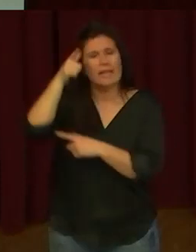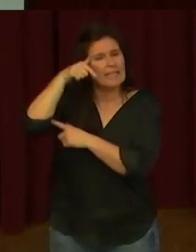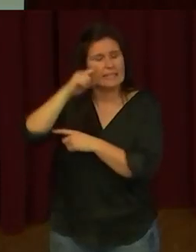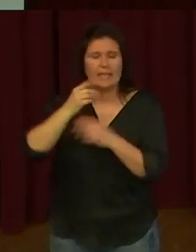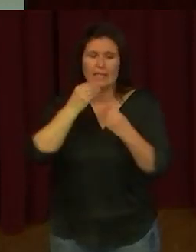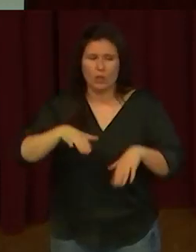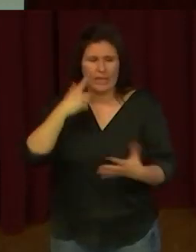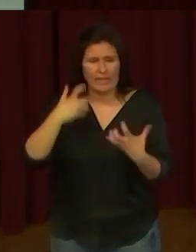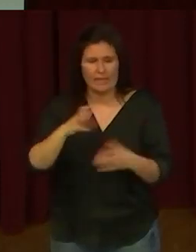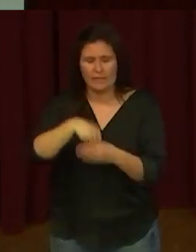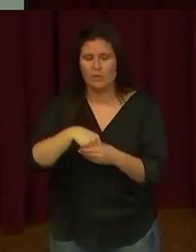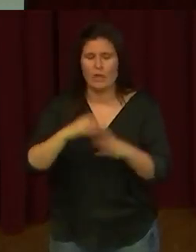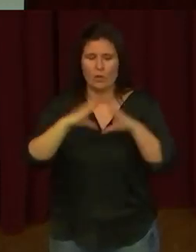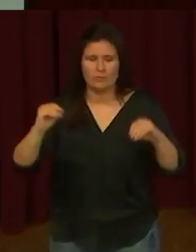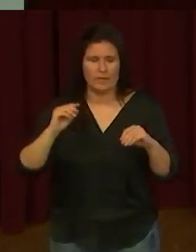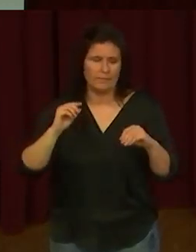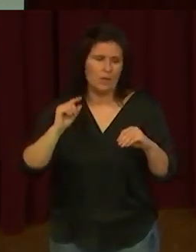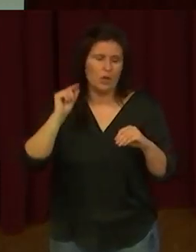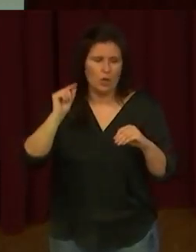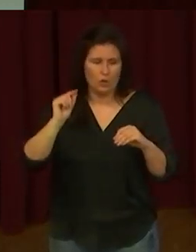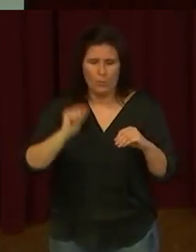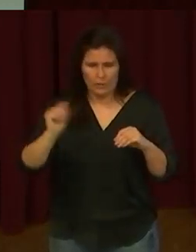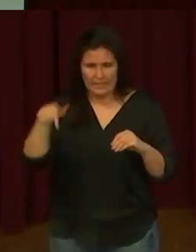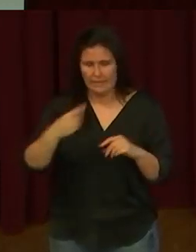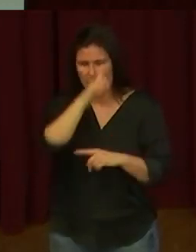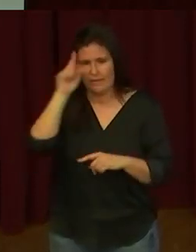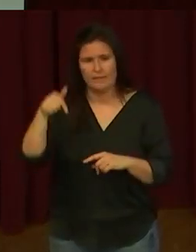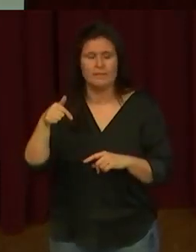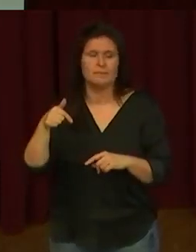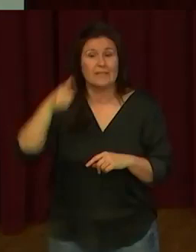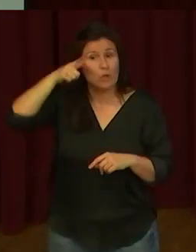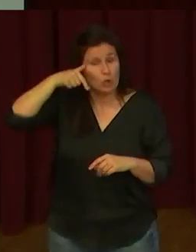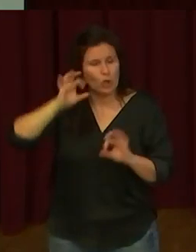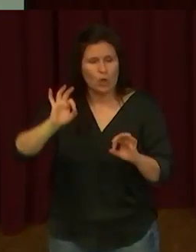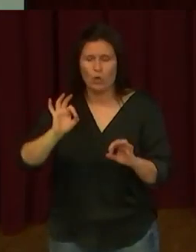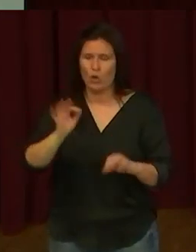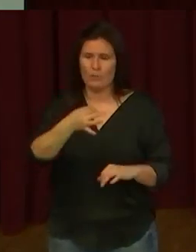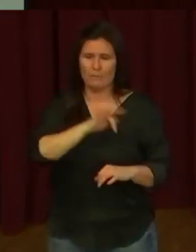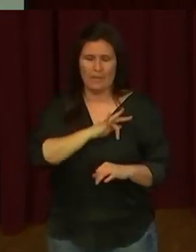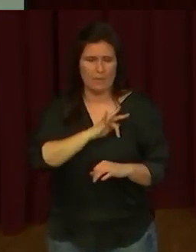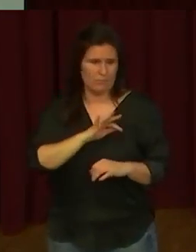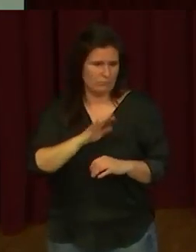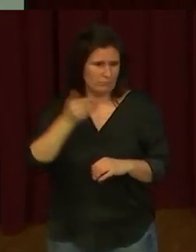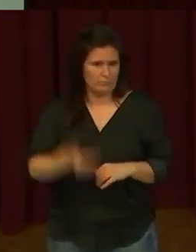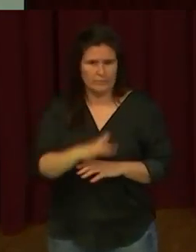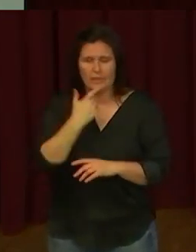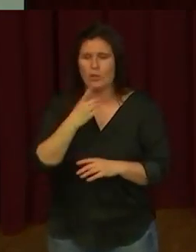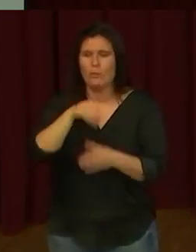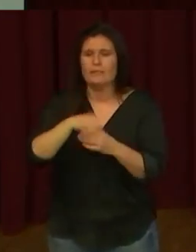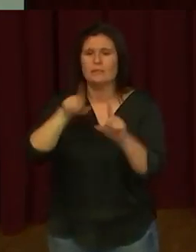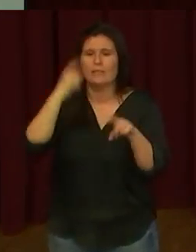del arte en la universidad complutense de madrid donde estudió y se se doctoró perdón con premio extraordinario incorporándose a la docencia en